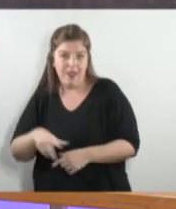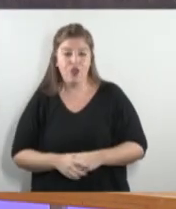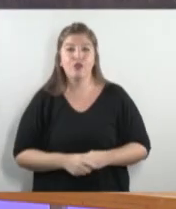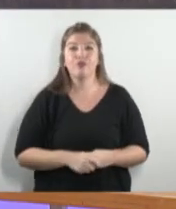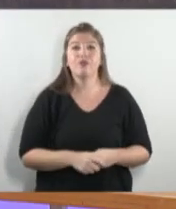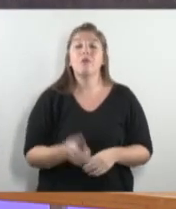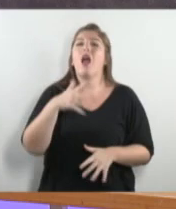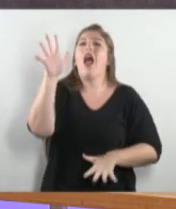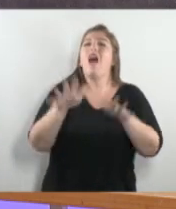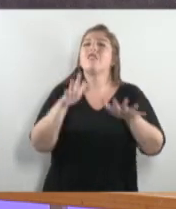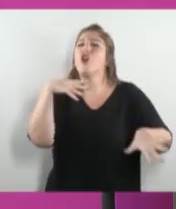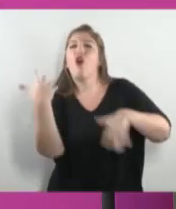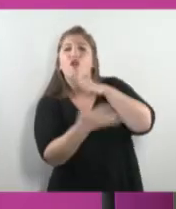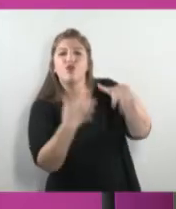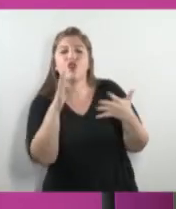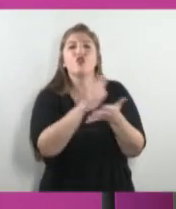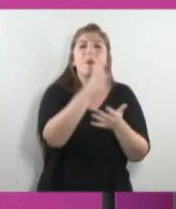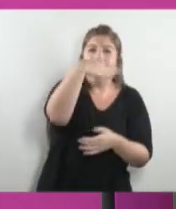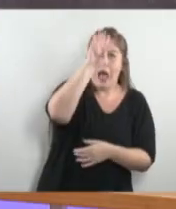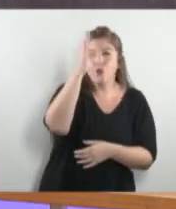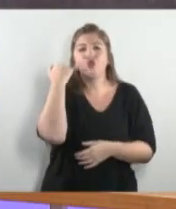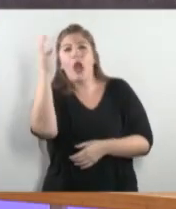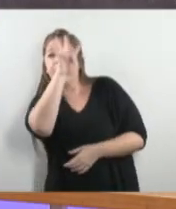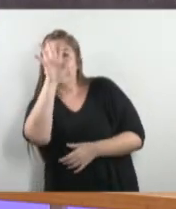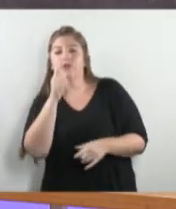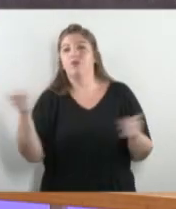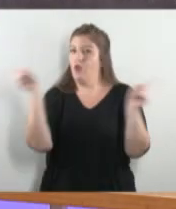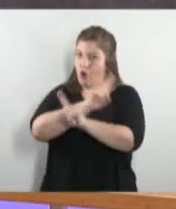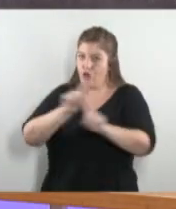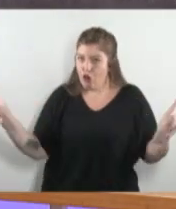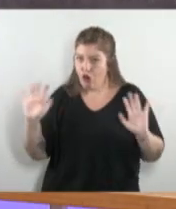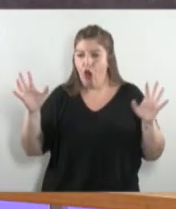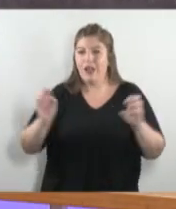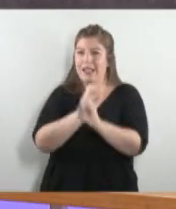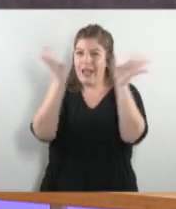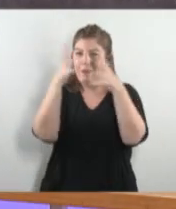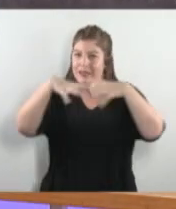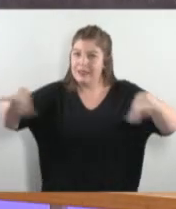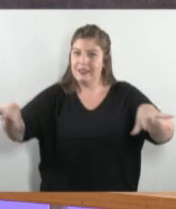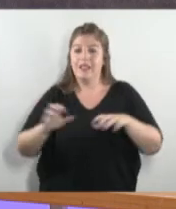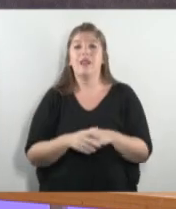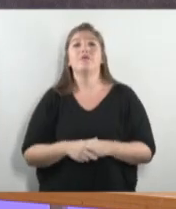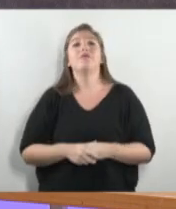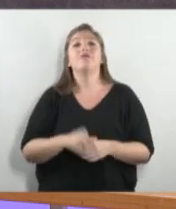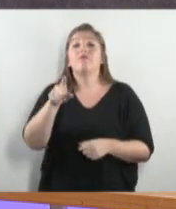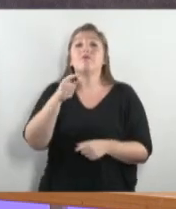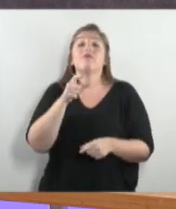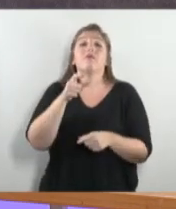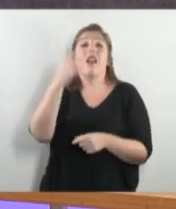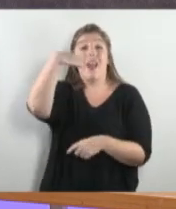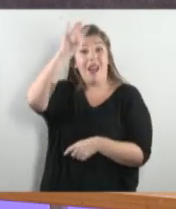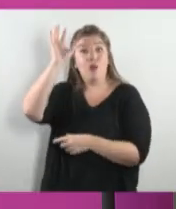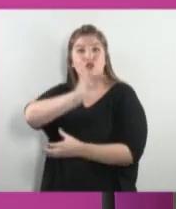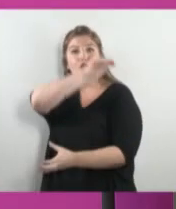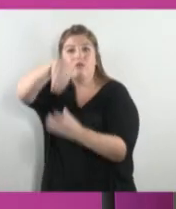hay una confusión entre el gaucho y el indio. No. Se trata claramente al revés. A los gauchos se los suman las milicias para pelear contra